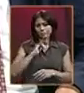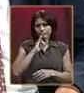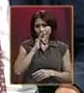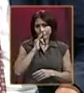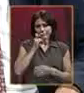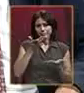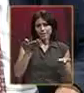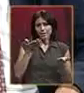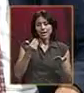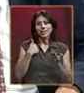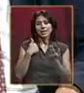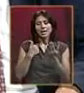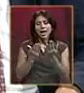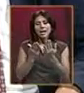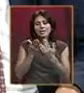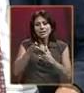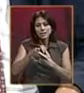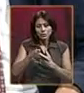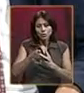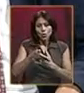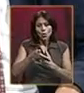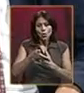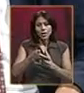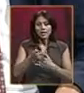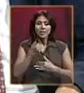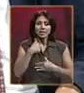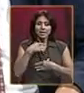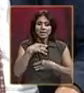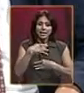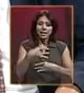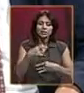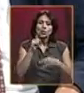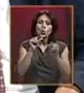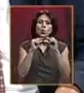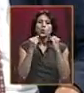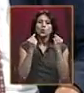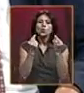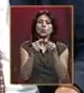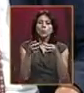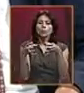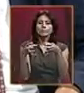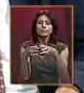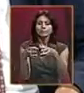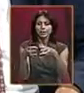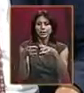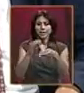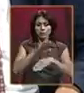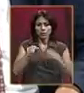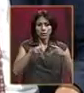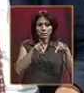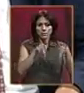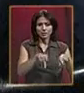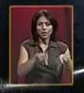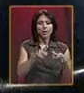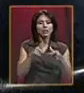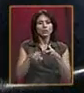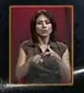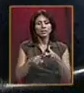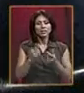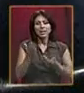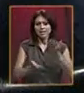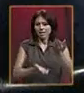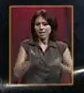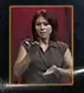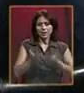al que tiene acceso un grupo y en el que tiene interés un grupo segmentado de la población. Entonces, tal vez